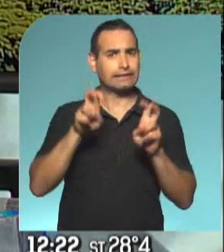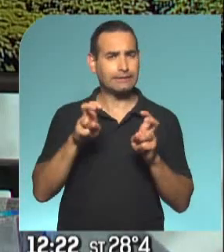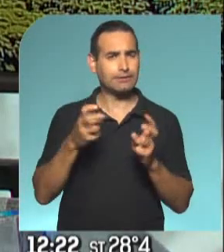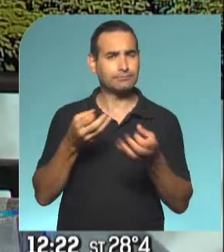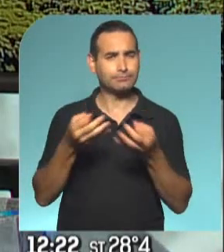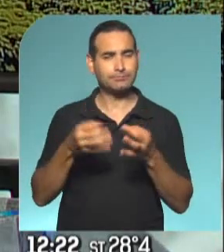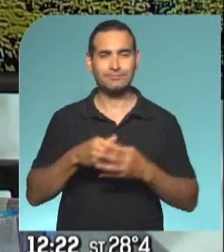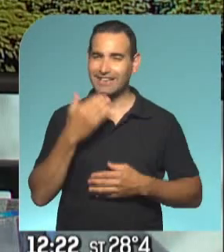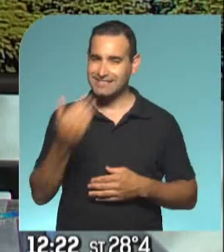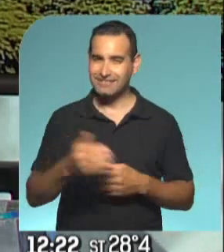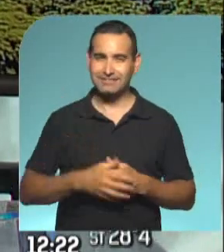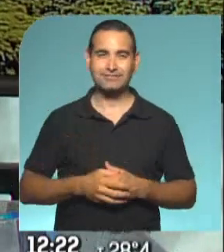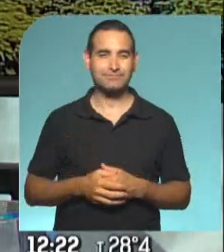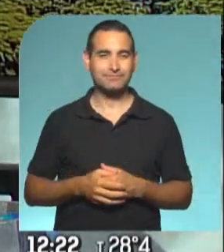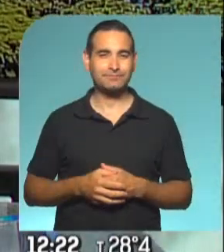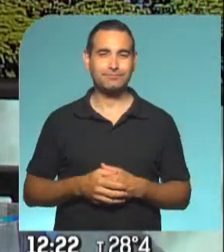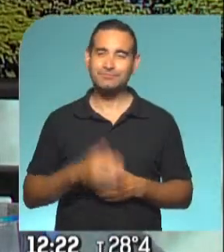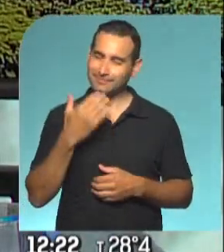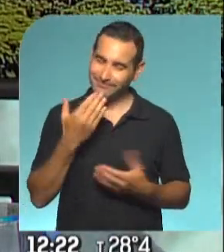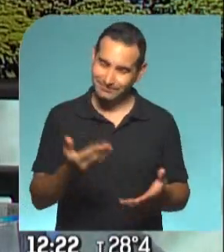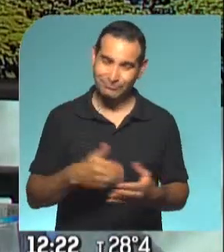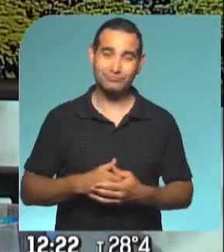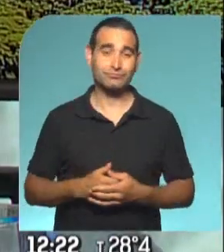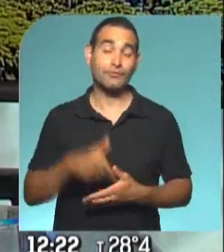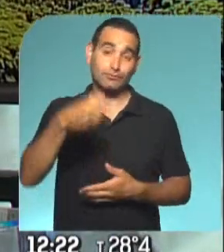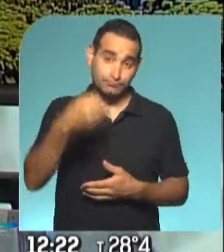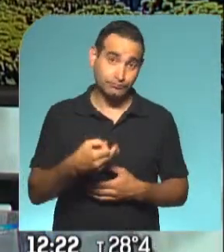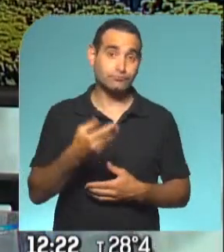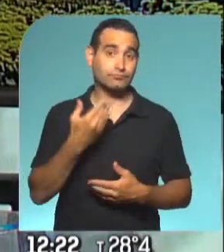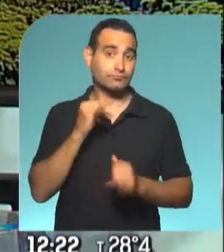analizando usted. Muchas gracias. Fantástico, muchas gracias a ustedes. Gracias. Para hablar justamente de lo que